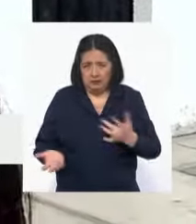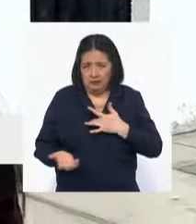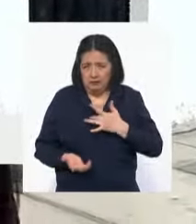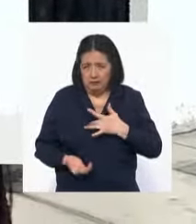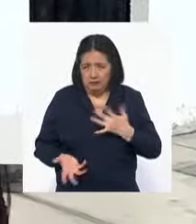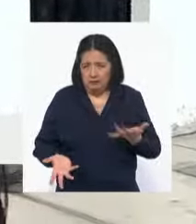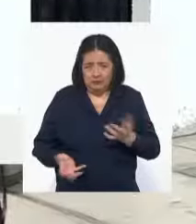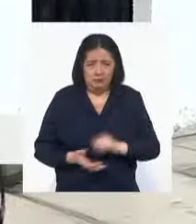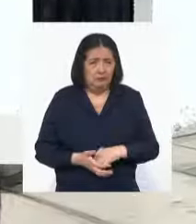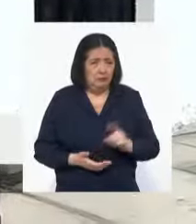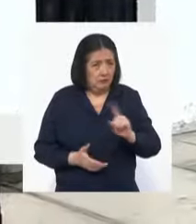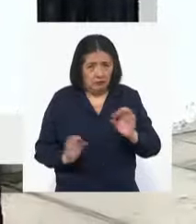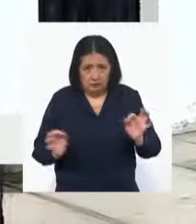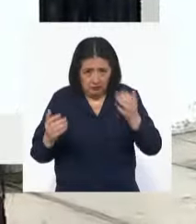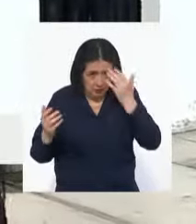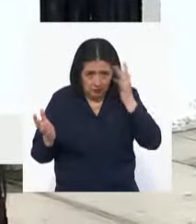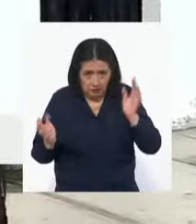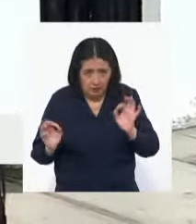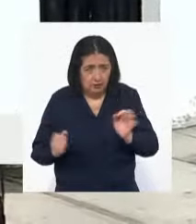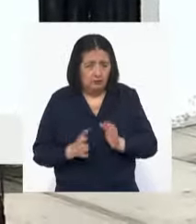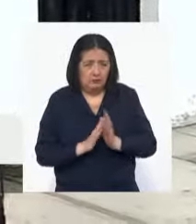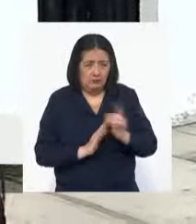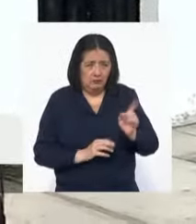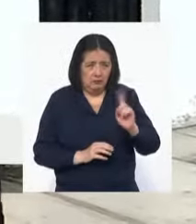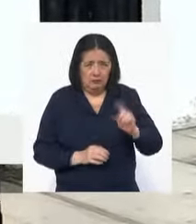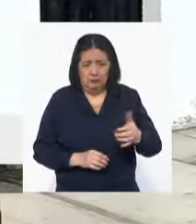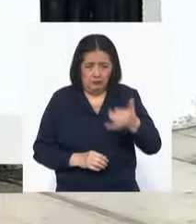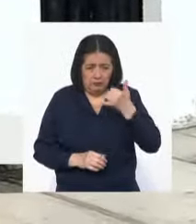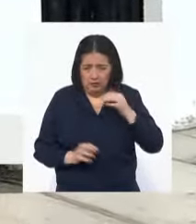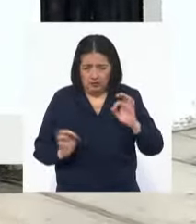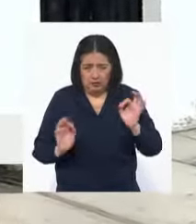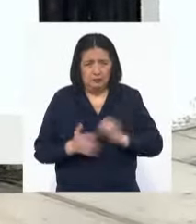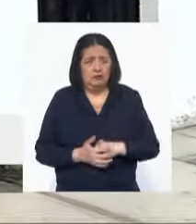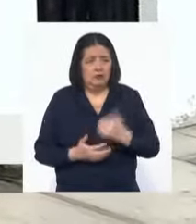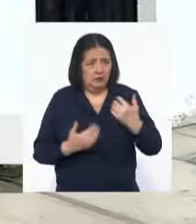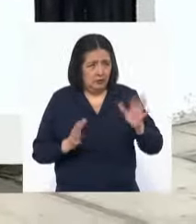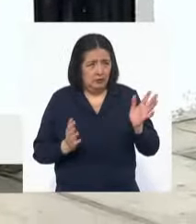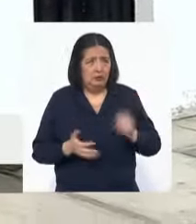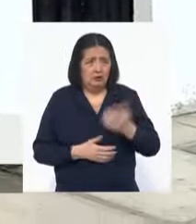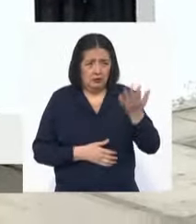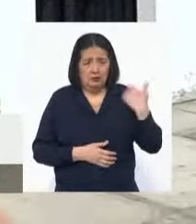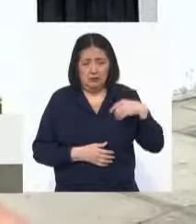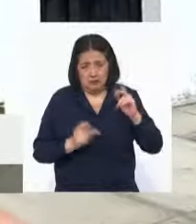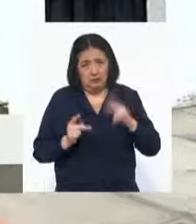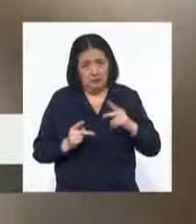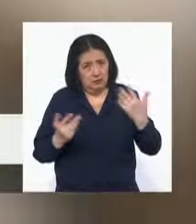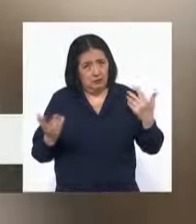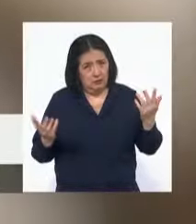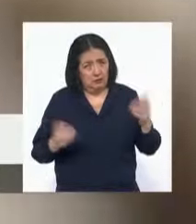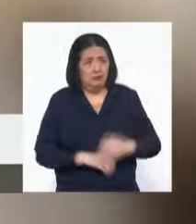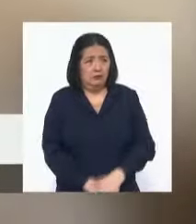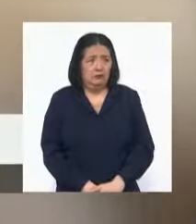sentimientos. Si no lo tienen, si no saben nada de él, por favor, no se comuniquen con nosotros. Ya es suficiente con lo que hemos pasado. Por favor. Ahora, ¿cuánto tiempo